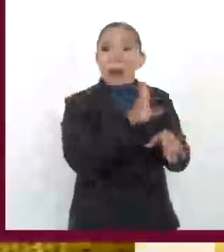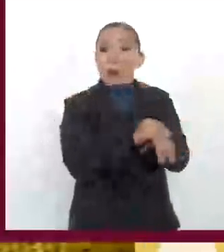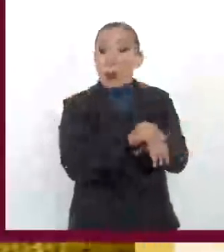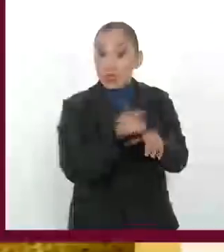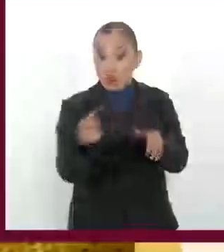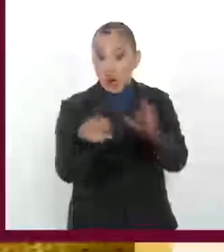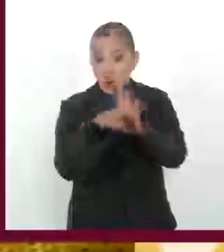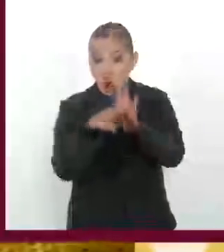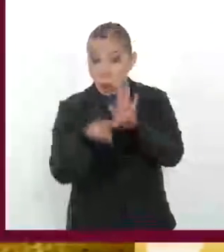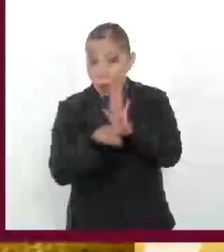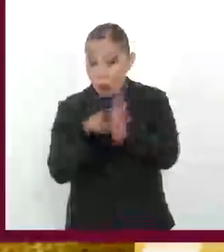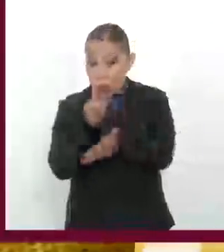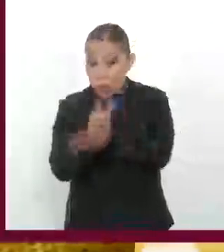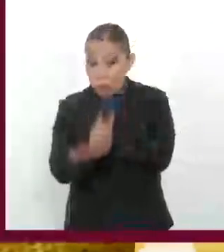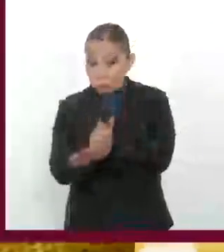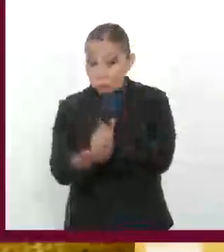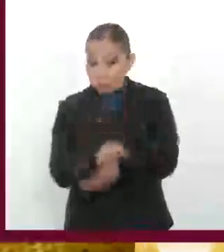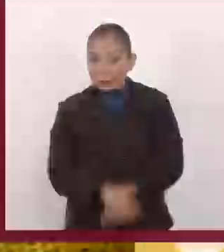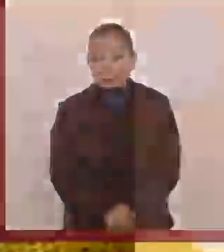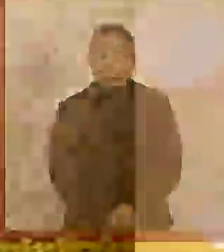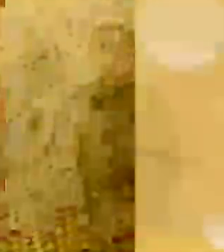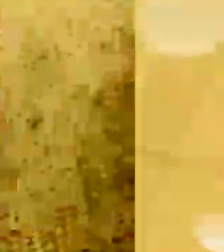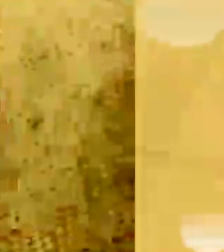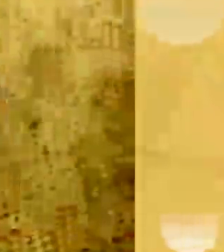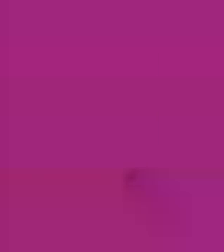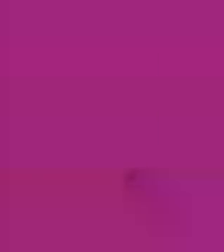o permitido en alguna norma jurídica.